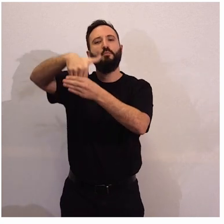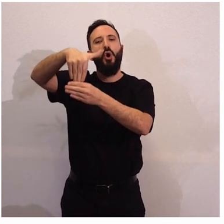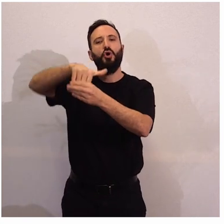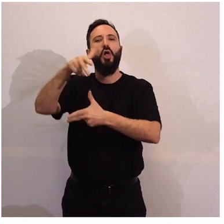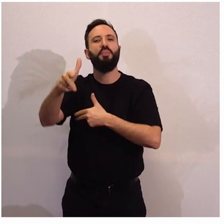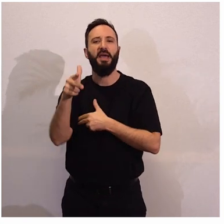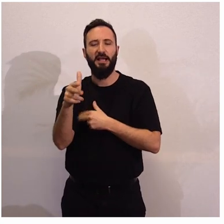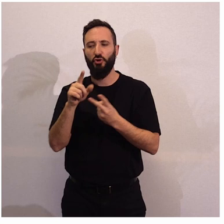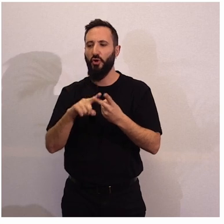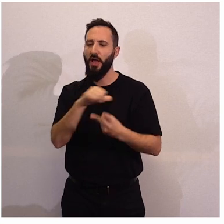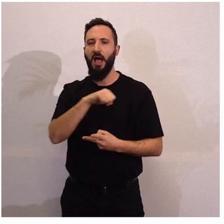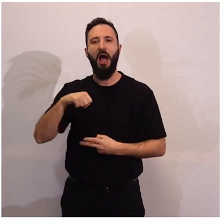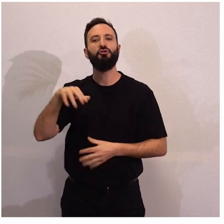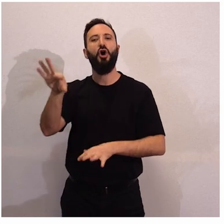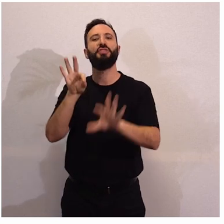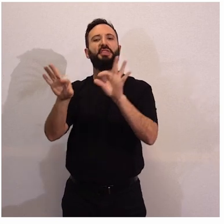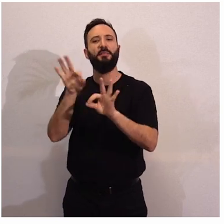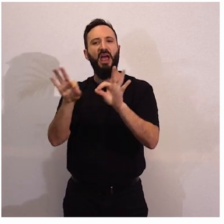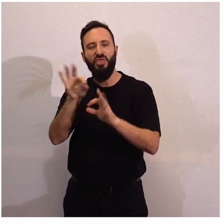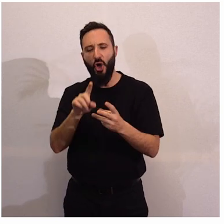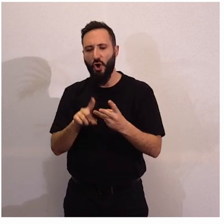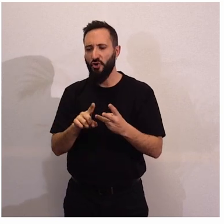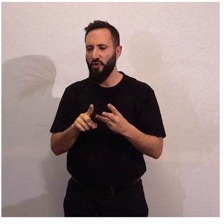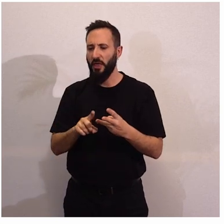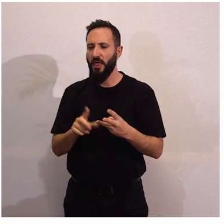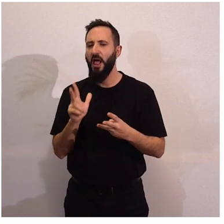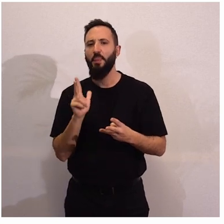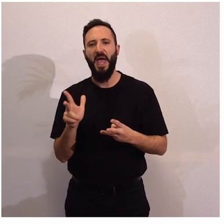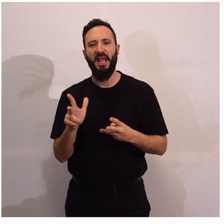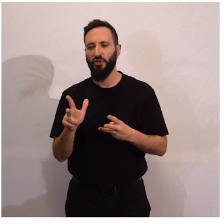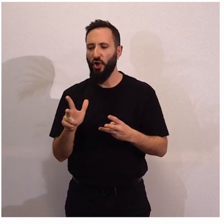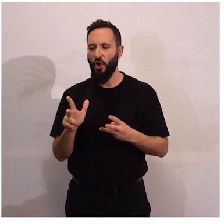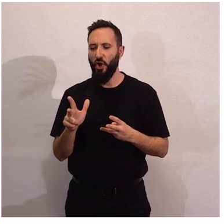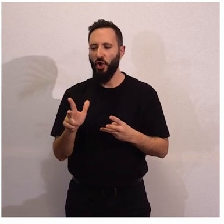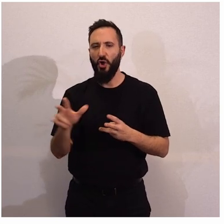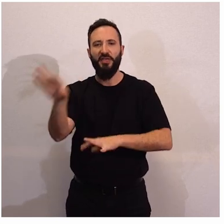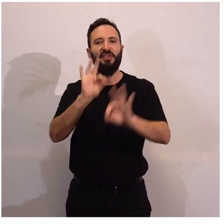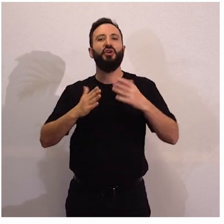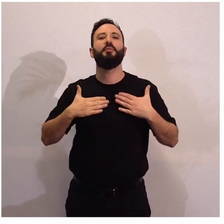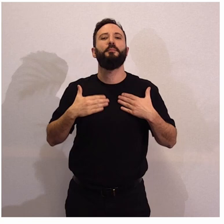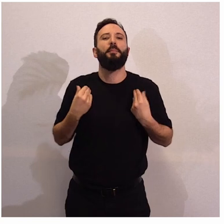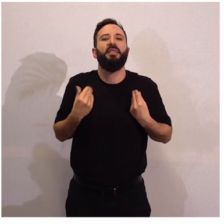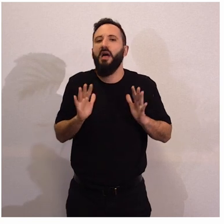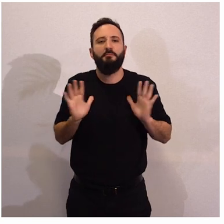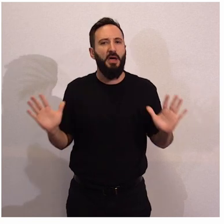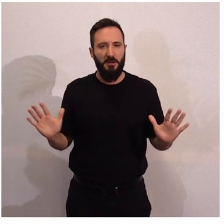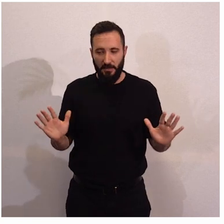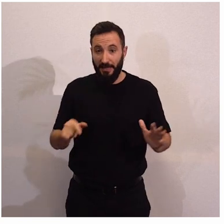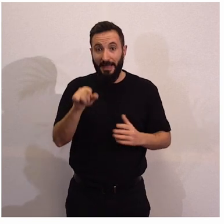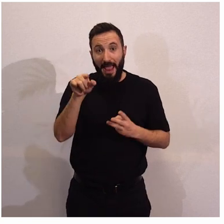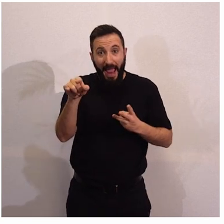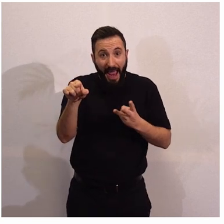derecho a la autodeterminación, del derecho a la decisión sobre tu vida. Entonces, eso ha